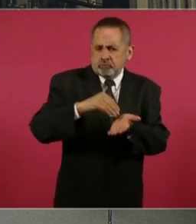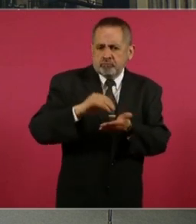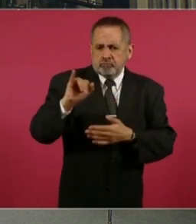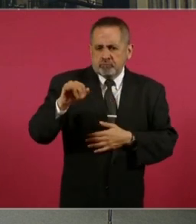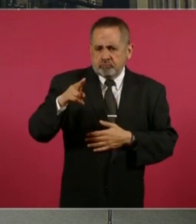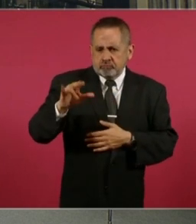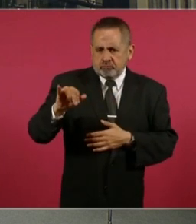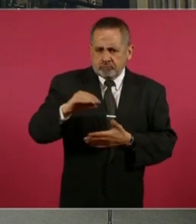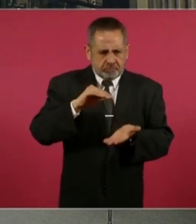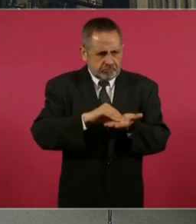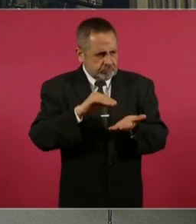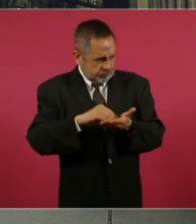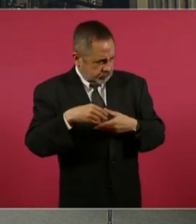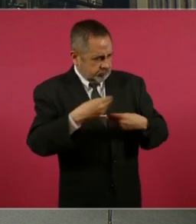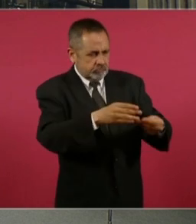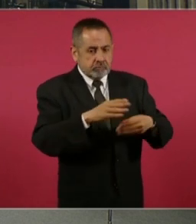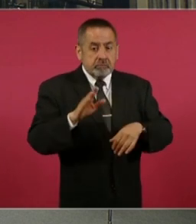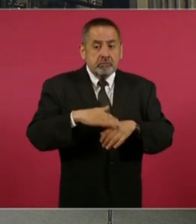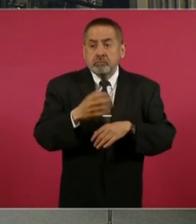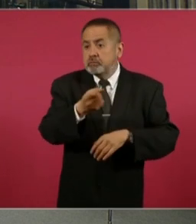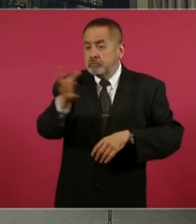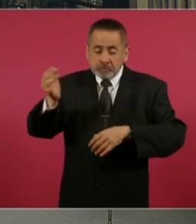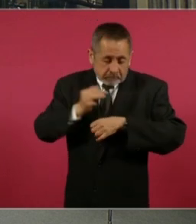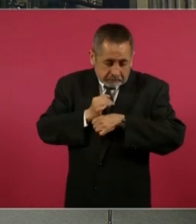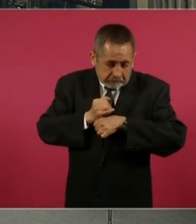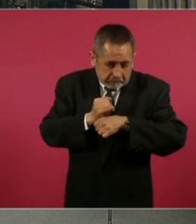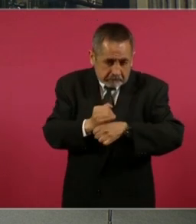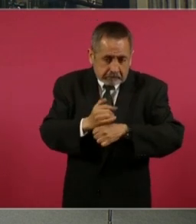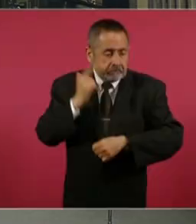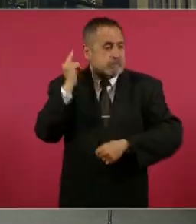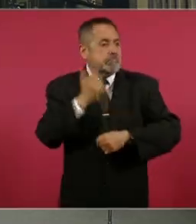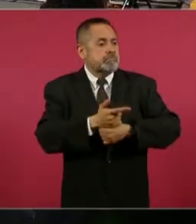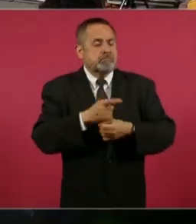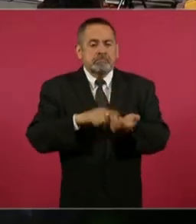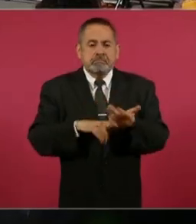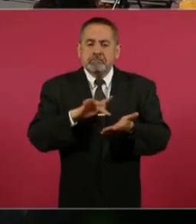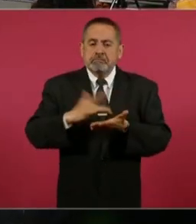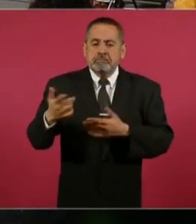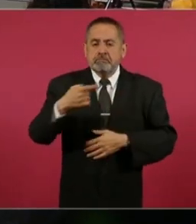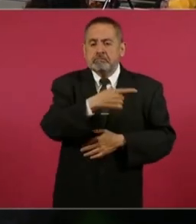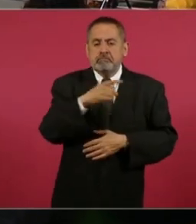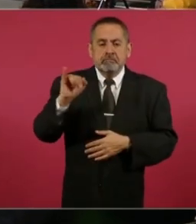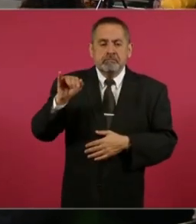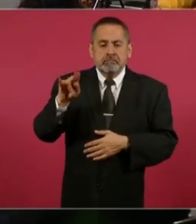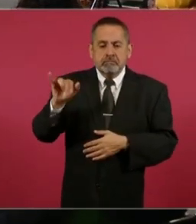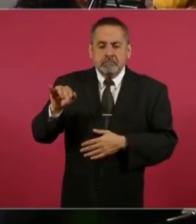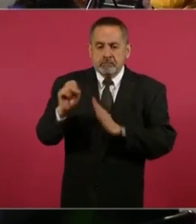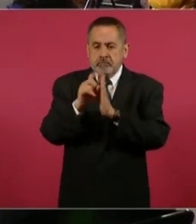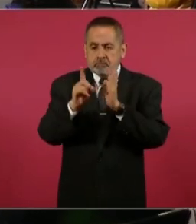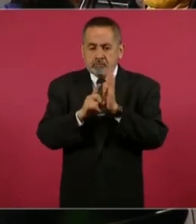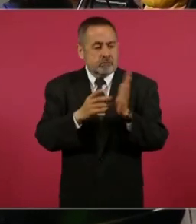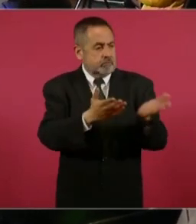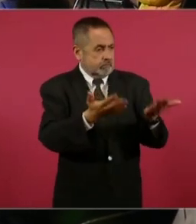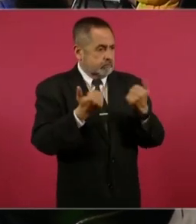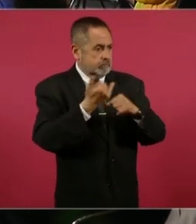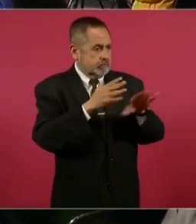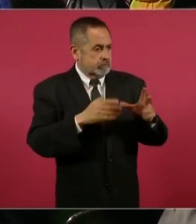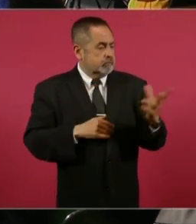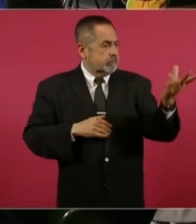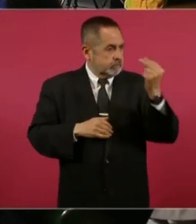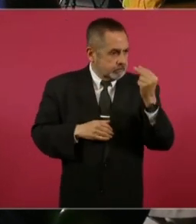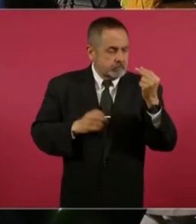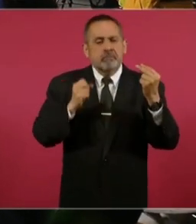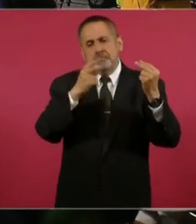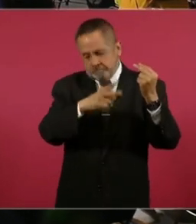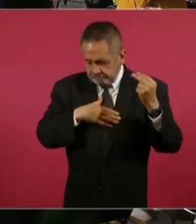muchas de las investigaciones que se han hecho en todos sentidos pues se han obtenido gracias a las solicitudes de información incluso cuando son negadas